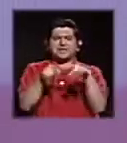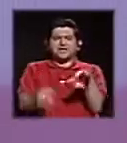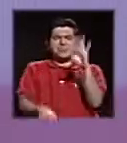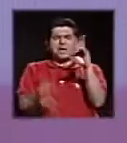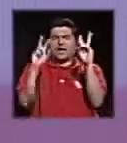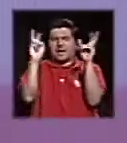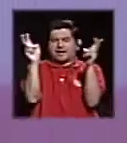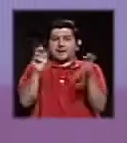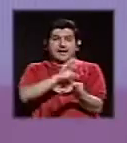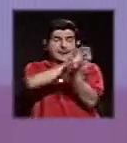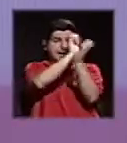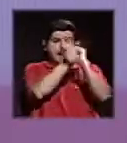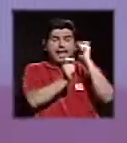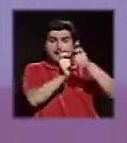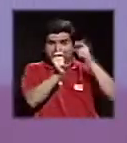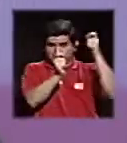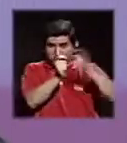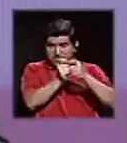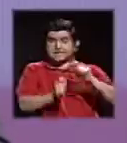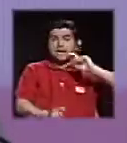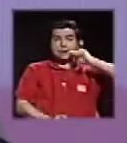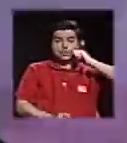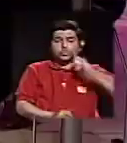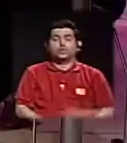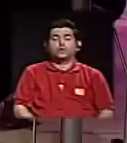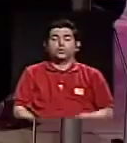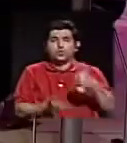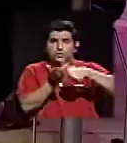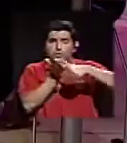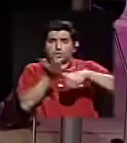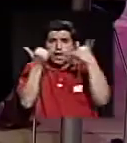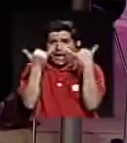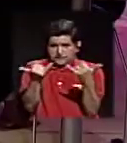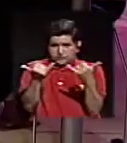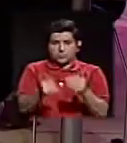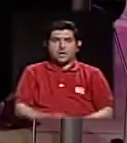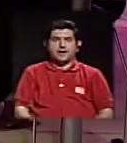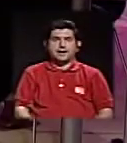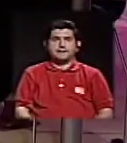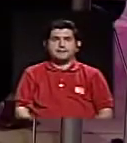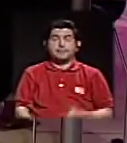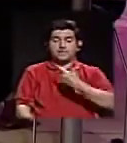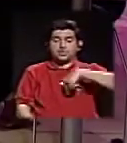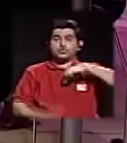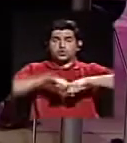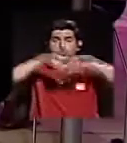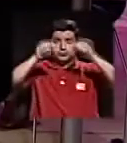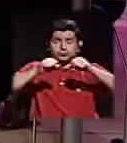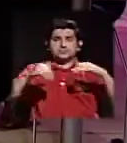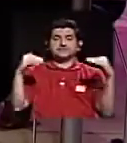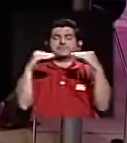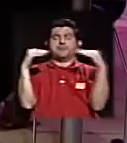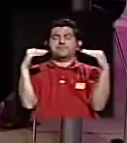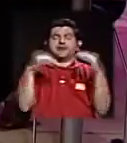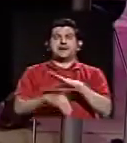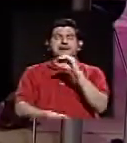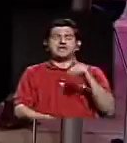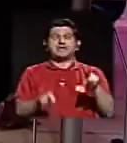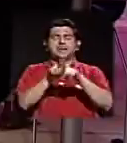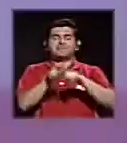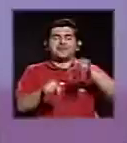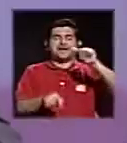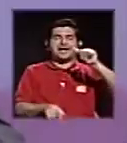y el cambio justamente que se da en el código electoral actual es que pasamos entonces al régimen de paridad y al régimen de